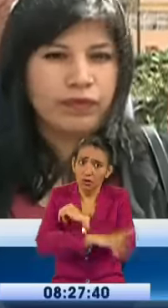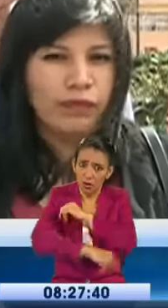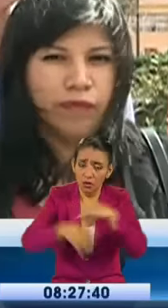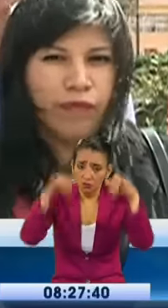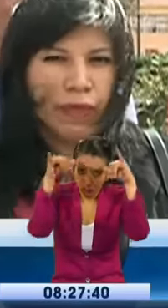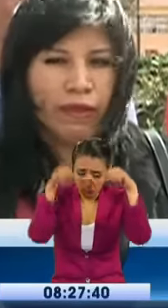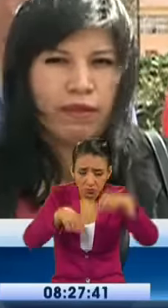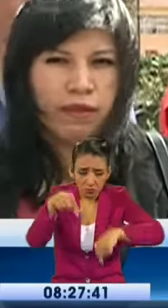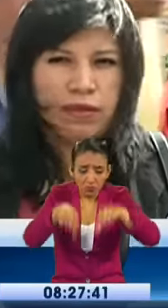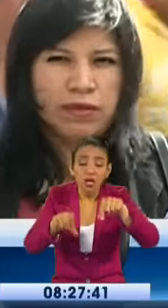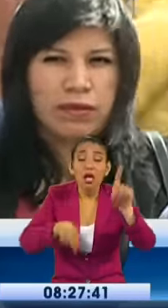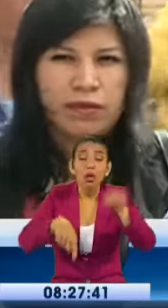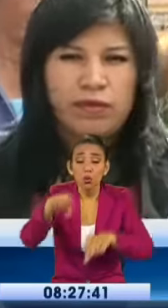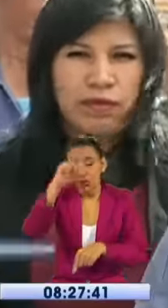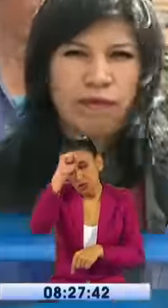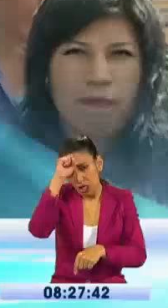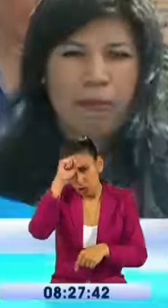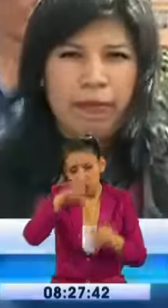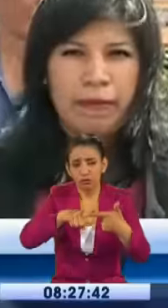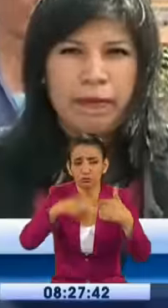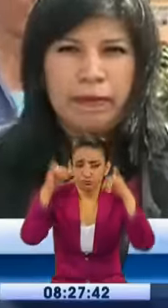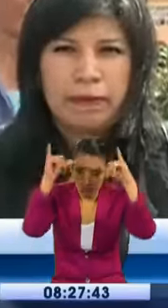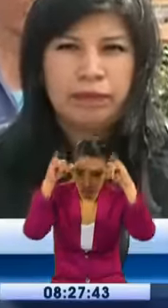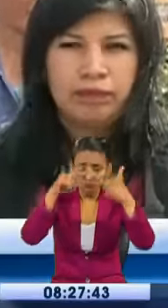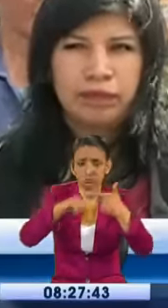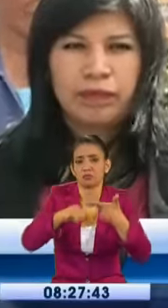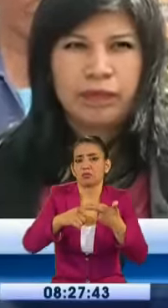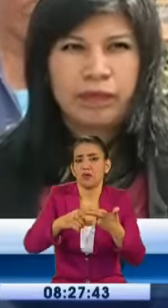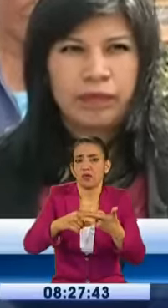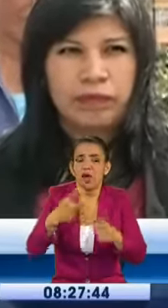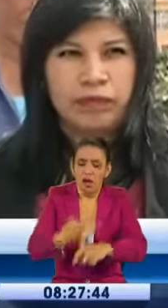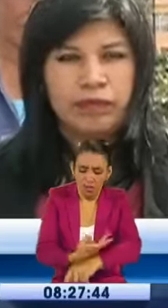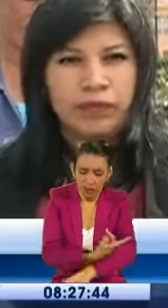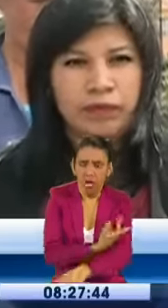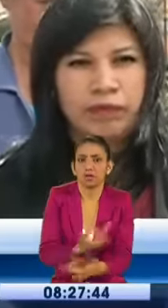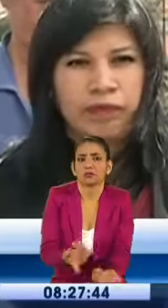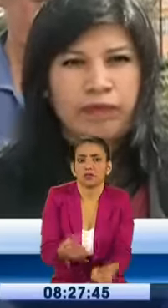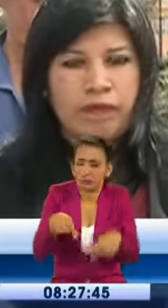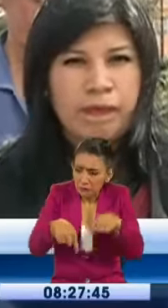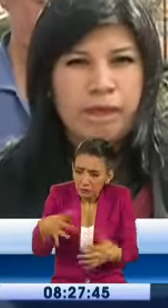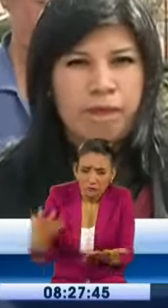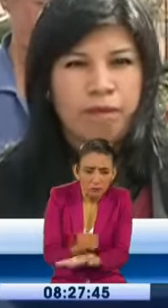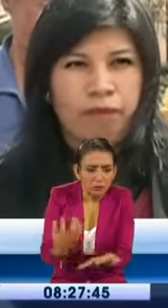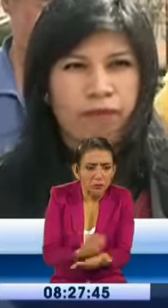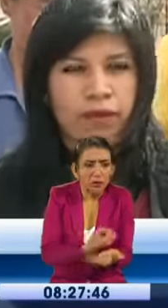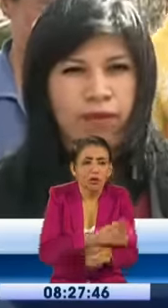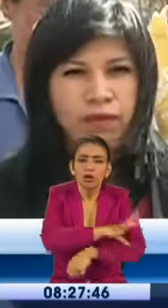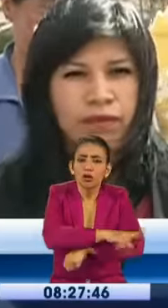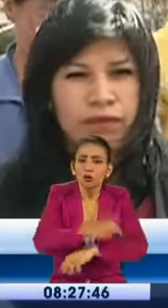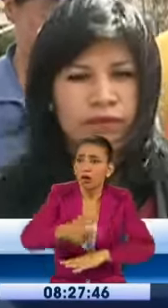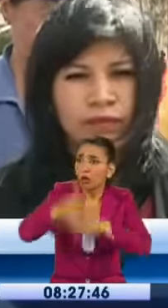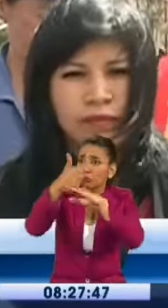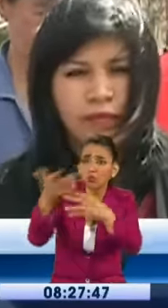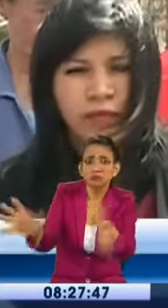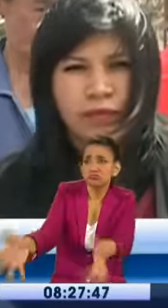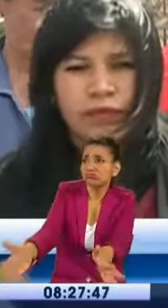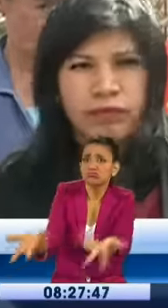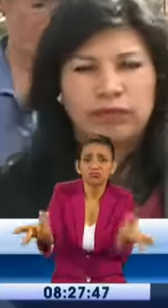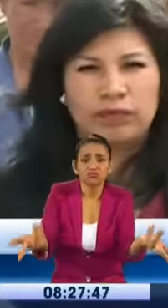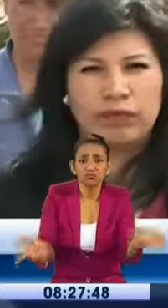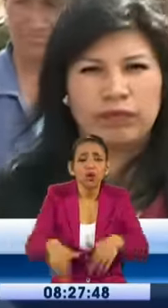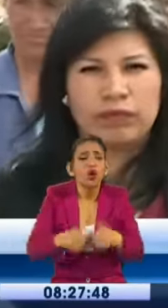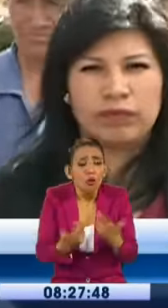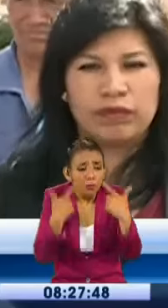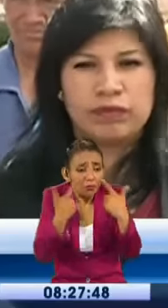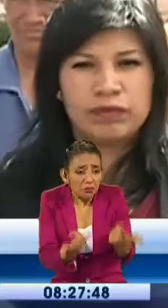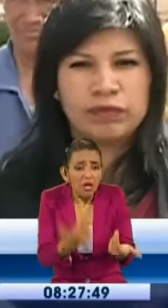de chanchos, de ganado vacuno, de ovejas, y eso no... Tenemos autoridades que prácticamente vengan